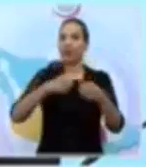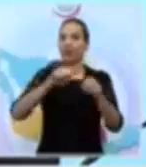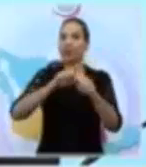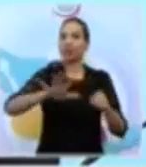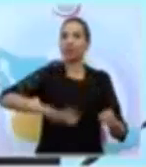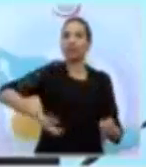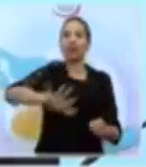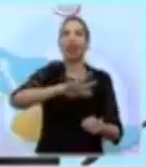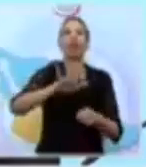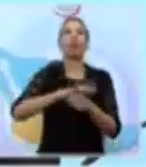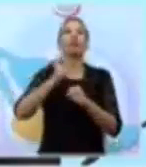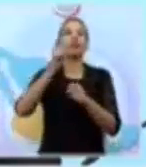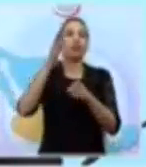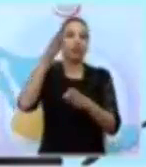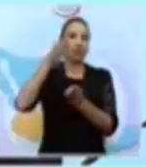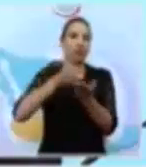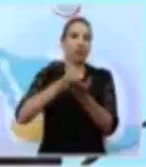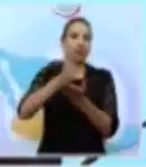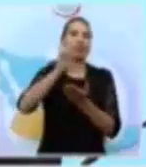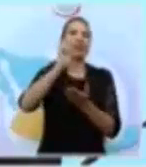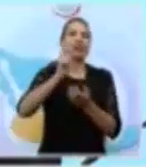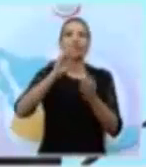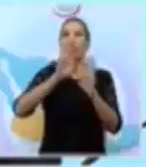a través de un formato